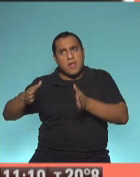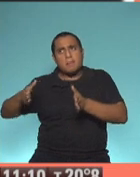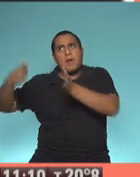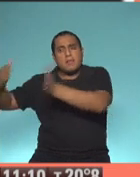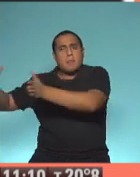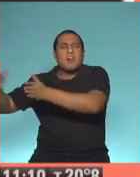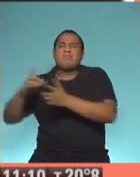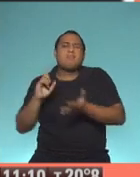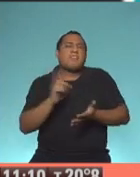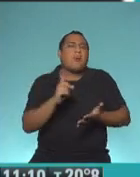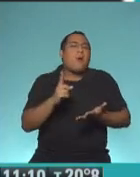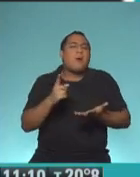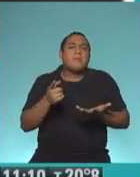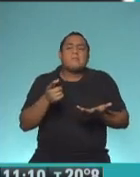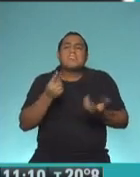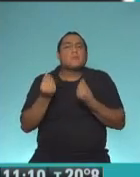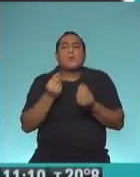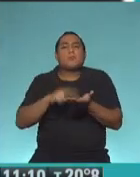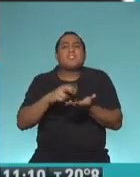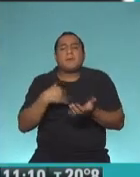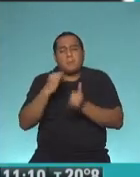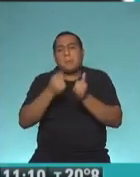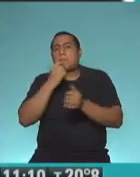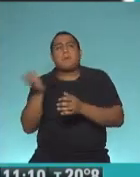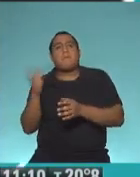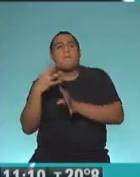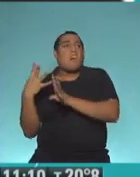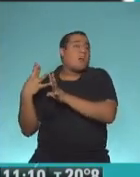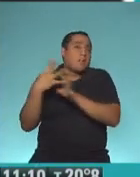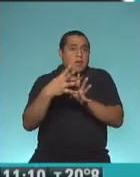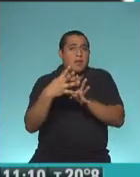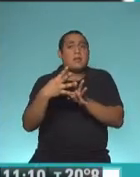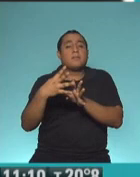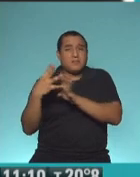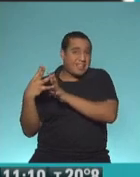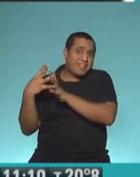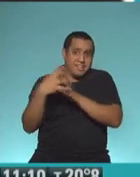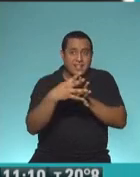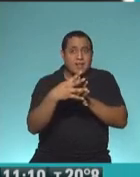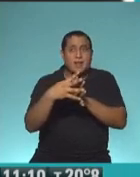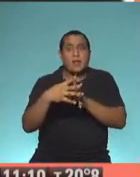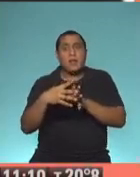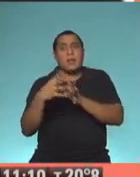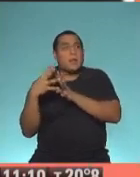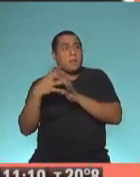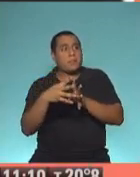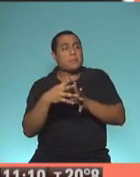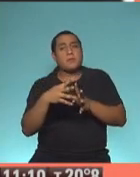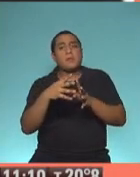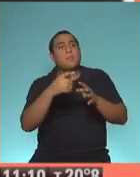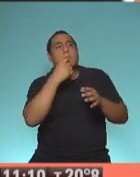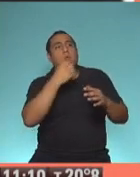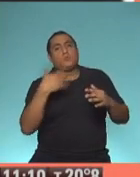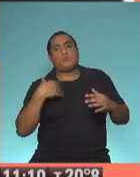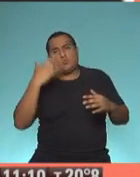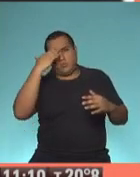Es decir, de alguna manera, si vos vas a la guerra y le decís a la infantería una instrucción y a la caballería no le decís